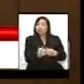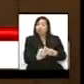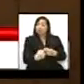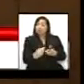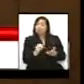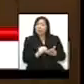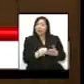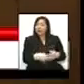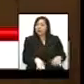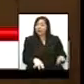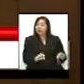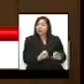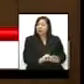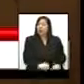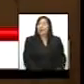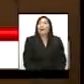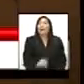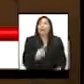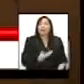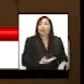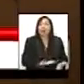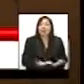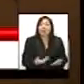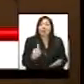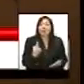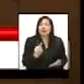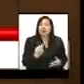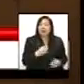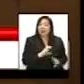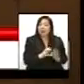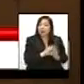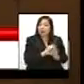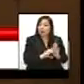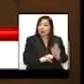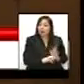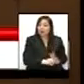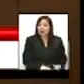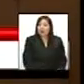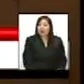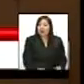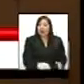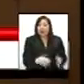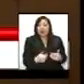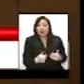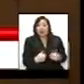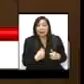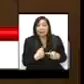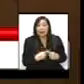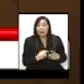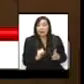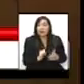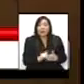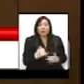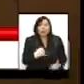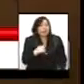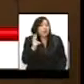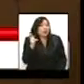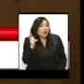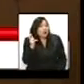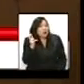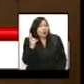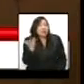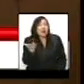más importantes para llevarlas ante el Tribunal Constitucional, que ya se tienen diseñadas, pero es bueno también escuchar